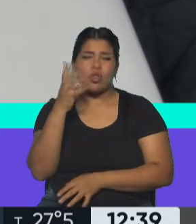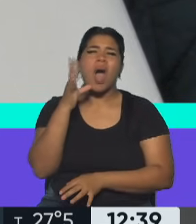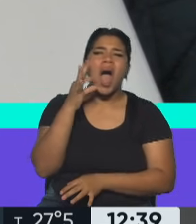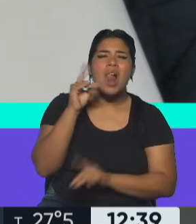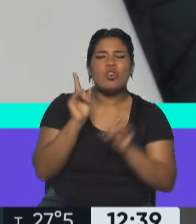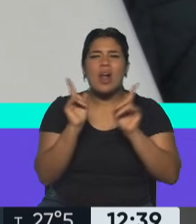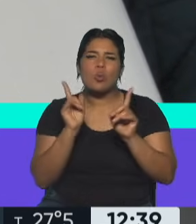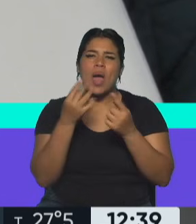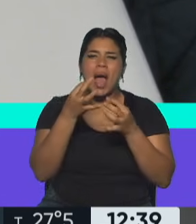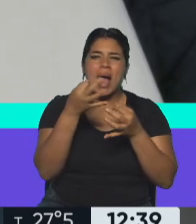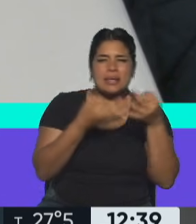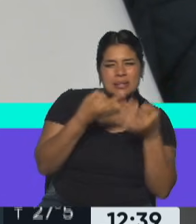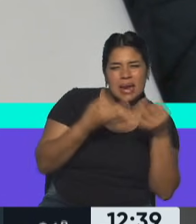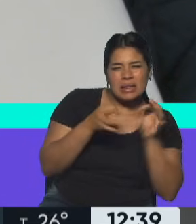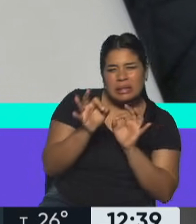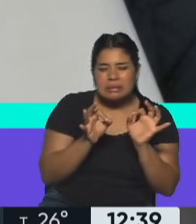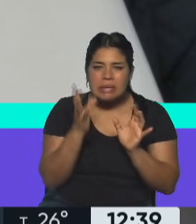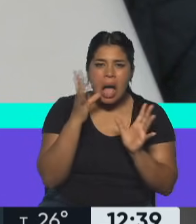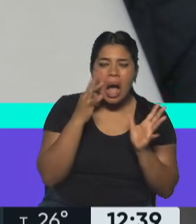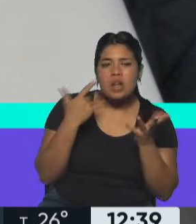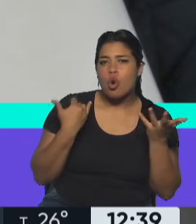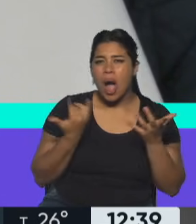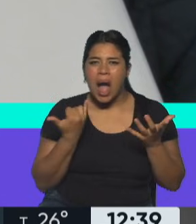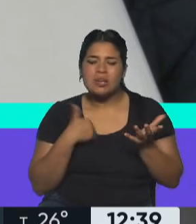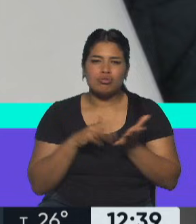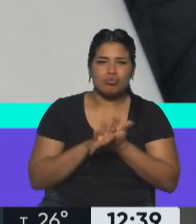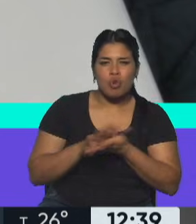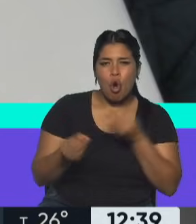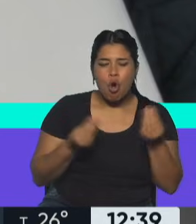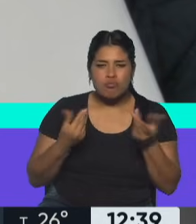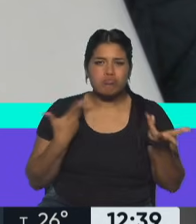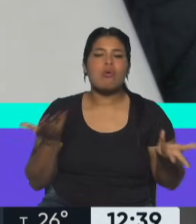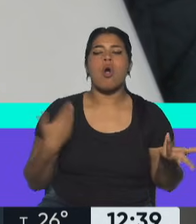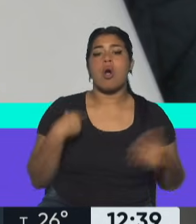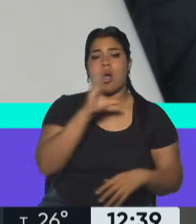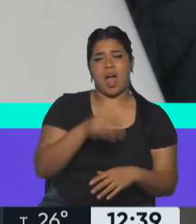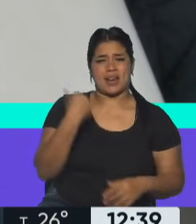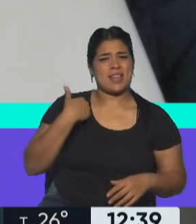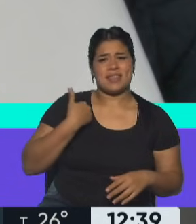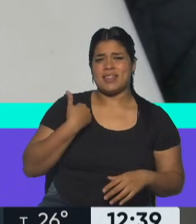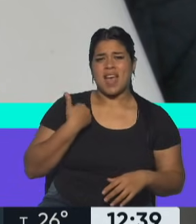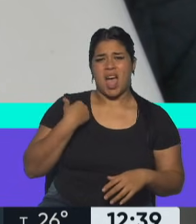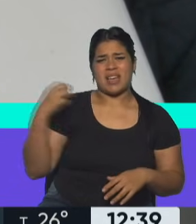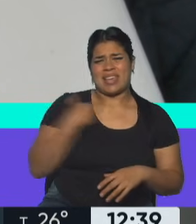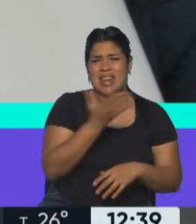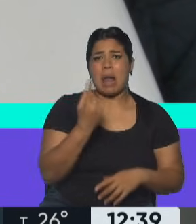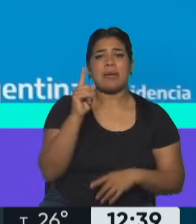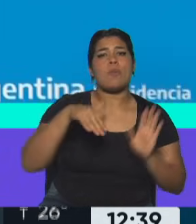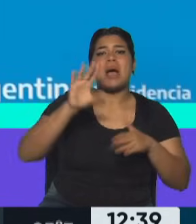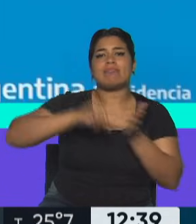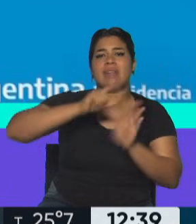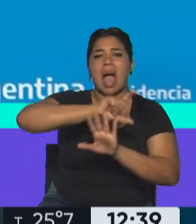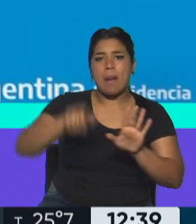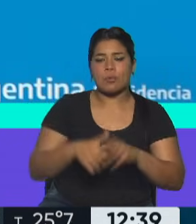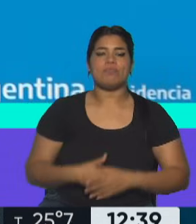bajar este índice de inseguridad que no cesa directamente en gran parte de la Argentina, pero particularmente este último tiempo en el AMBA. Gracias. El